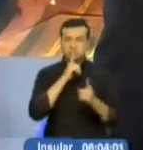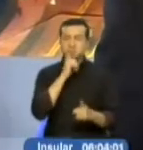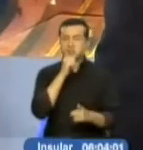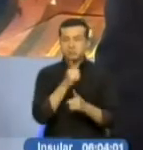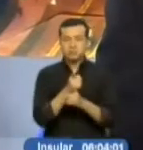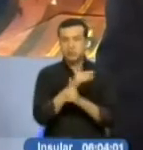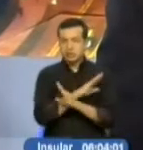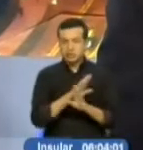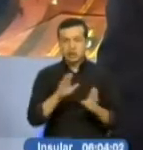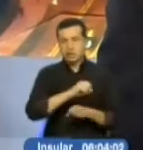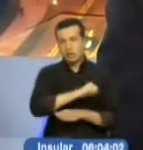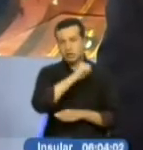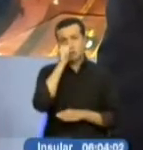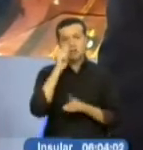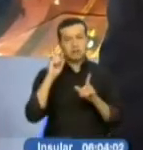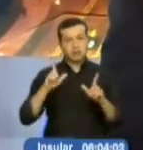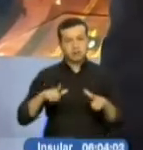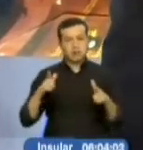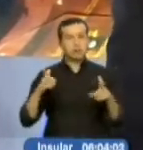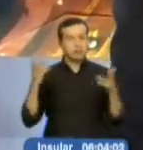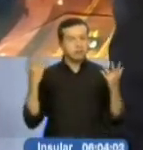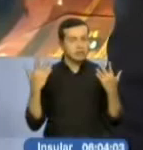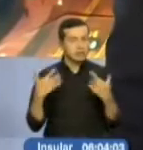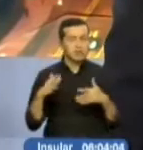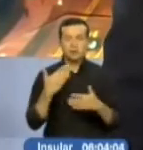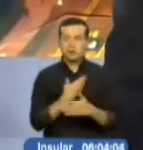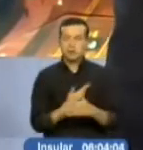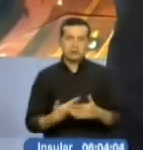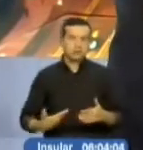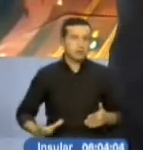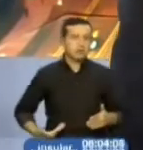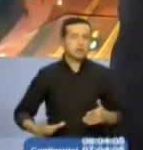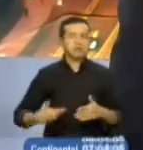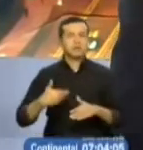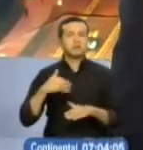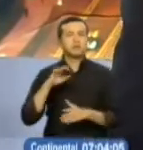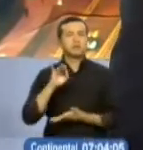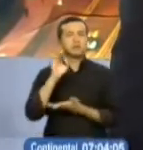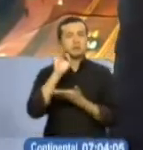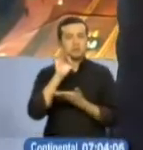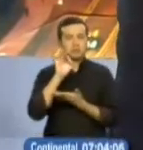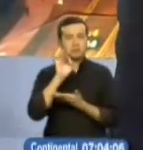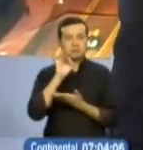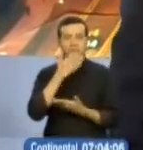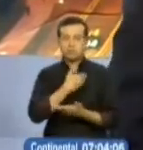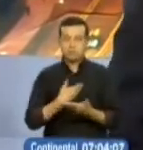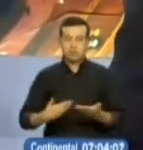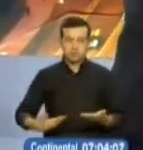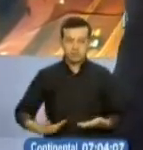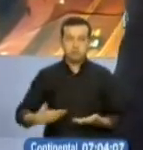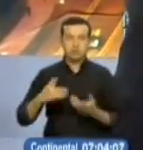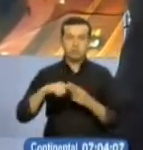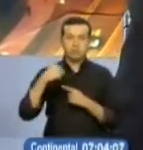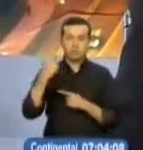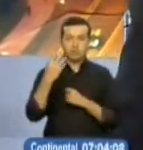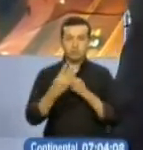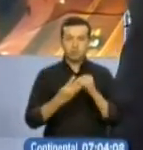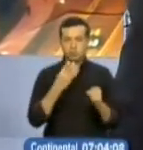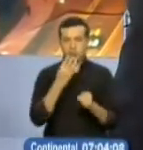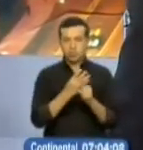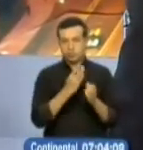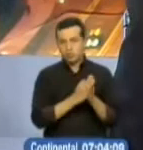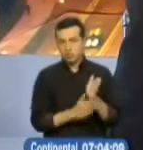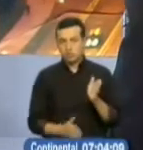todo caso el triunfo de lenin moreno como presidente electo o presidente para el próximo período democrático